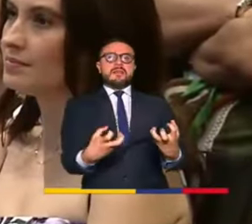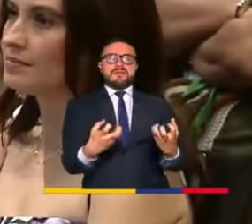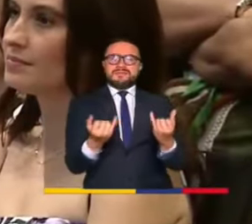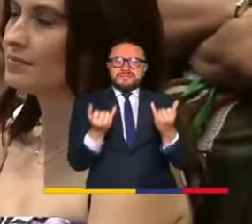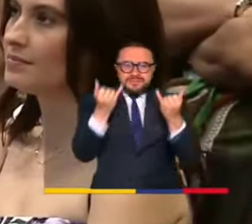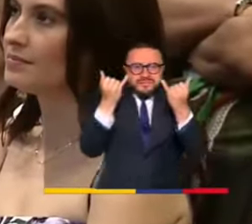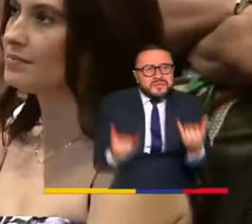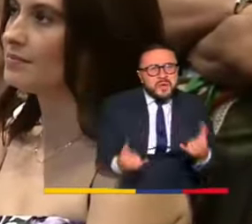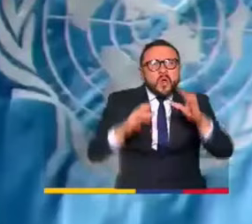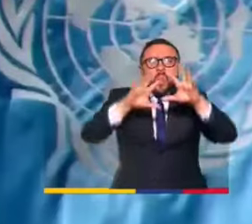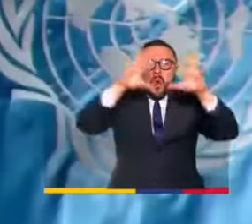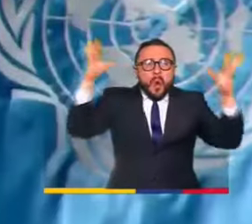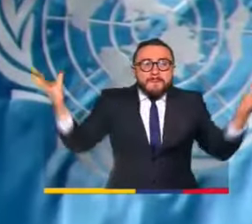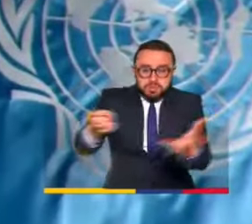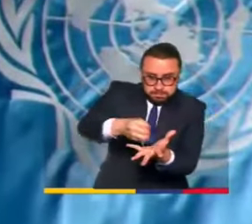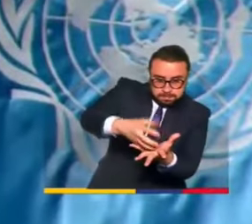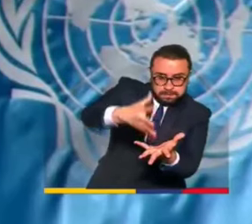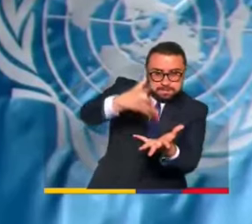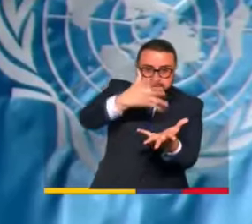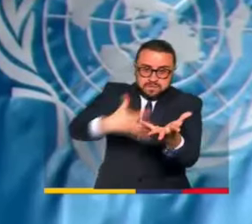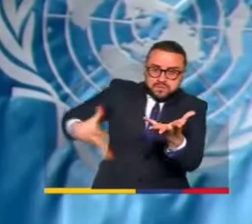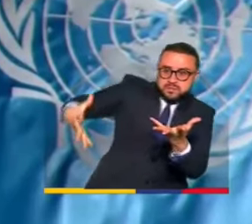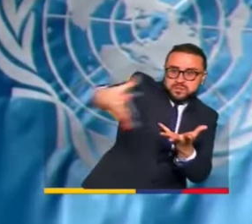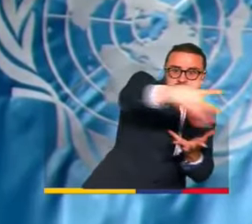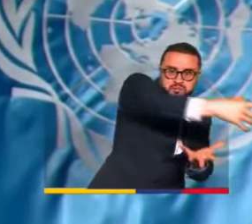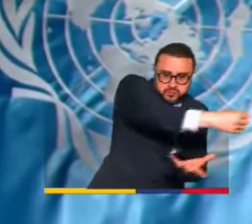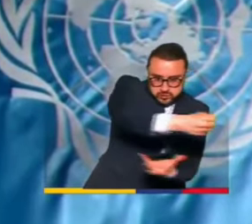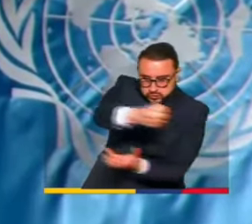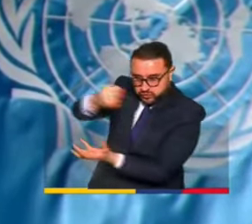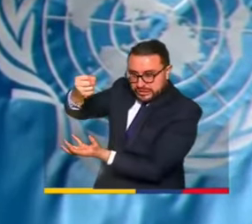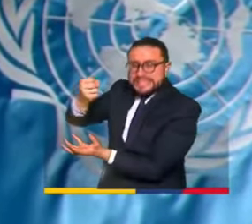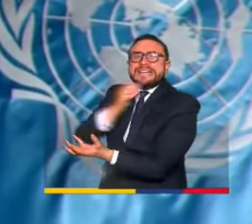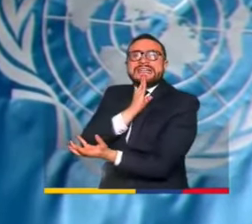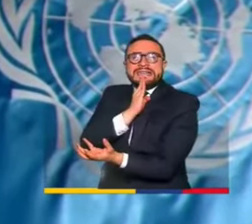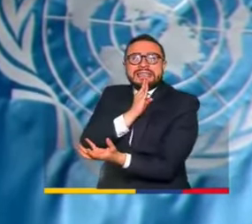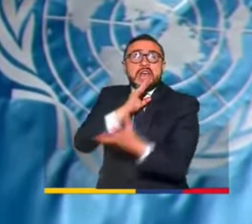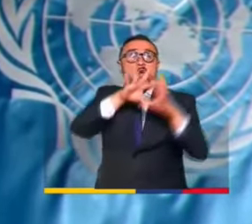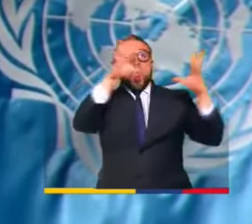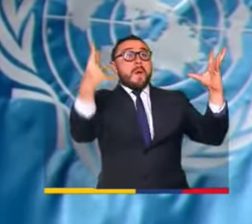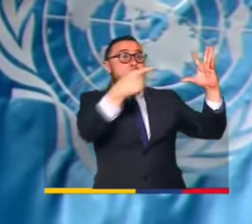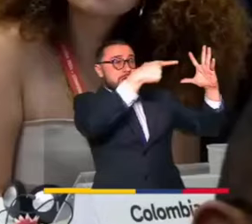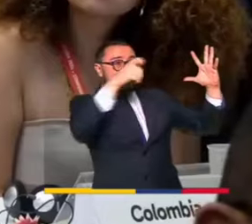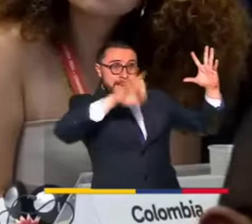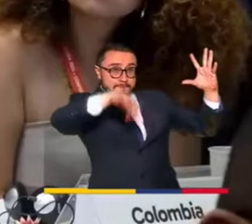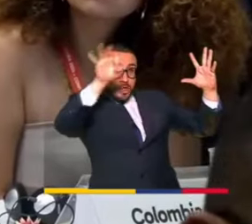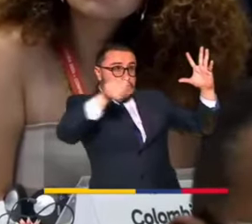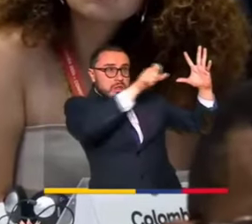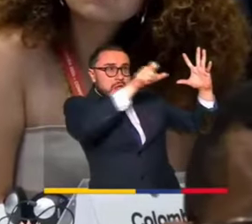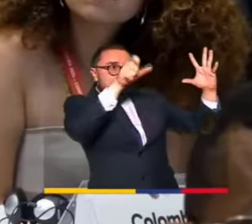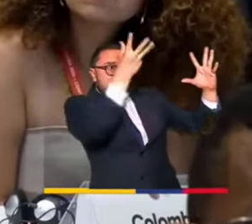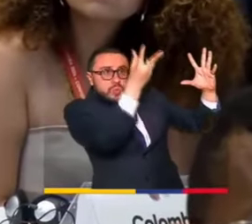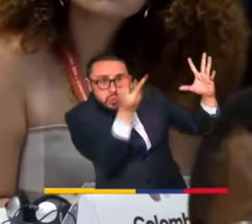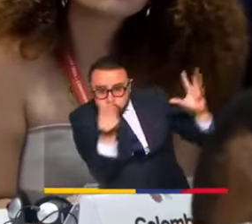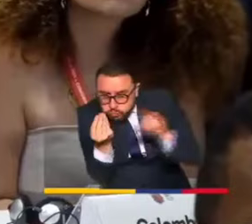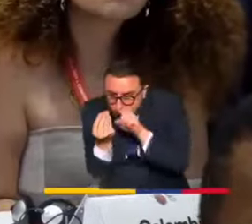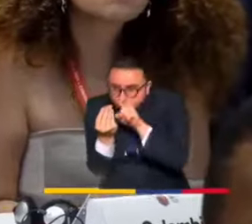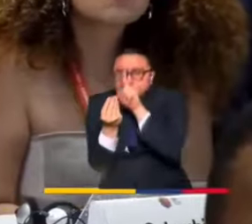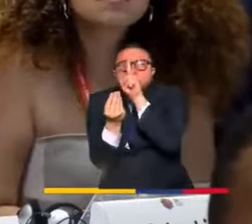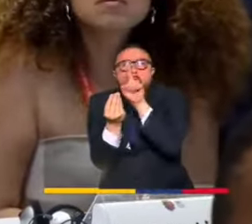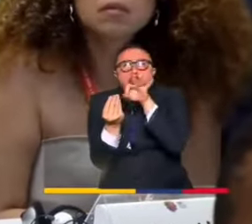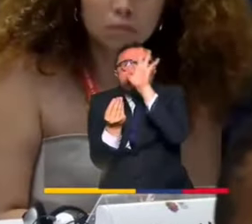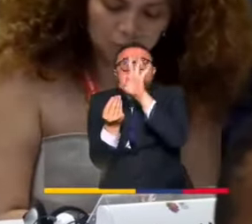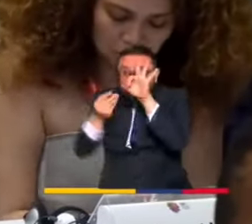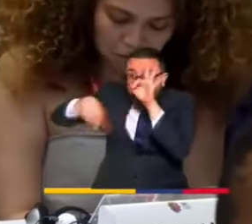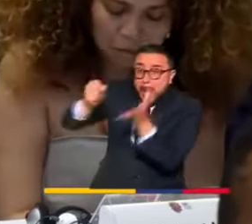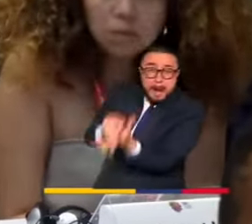ha concentrado en el 1% de la población del planeta. La riqueza del